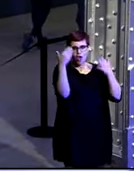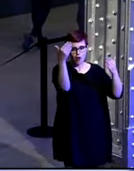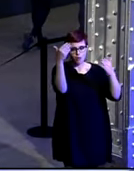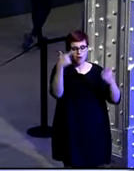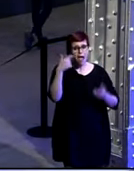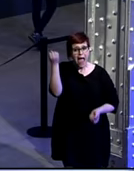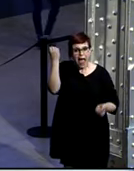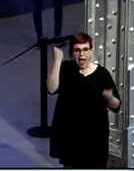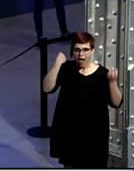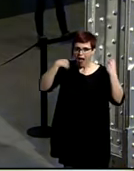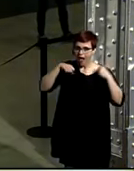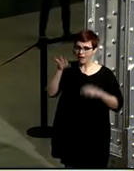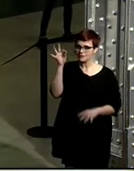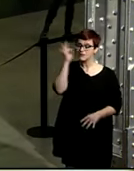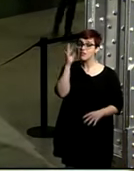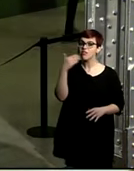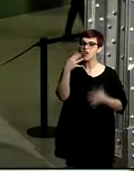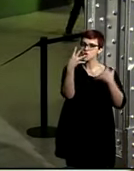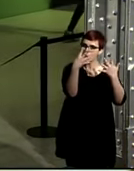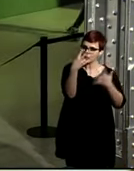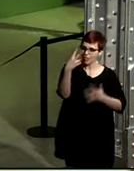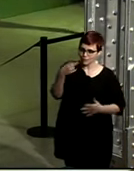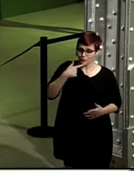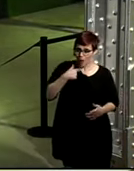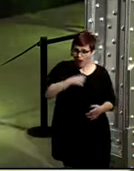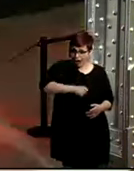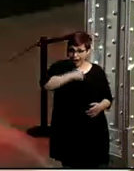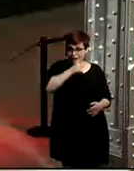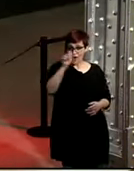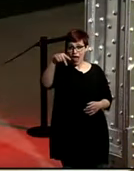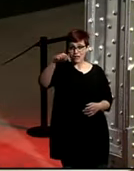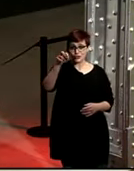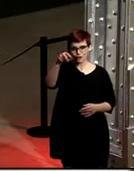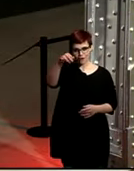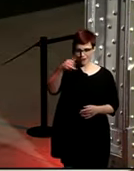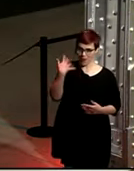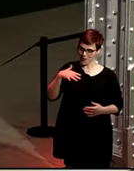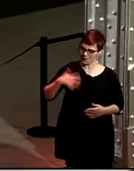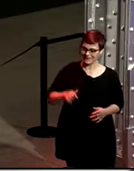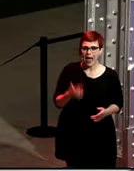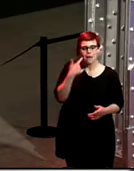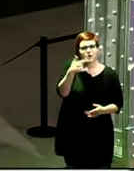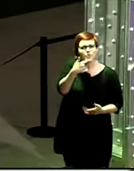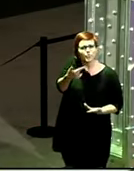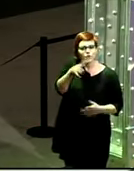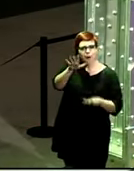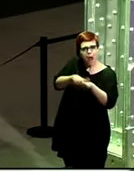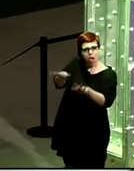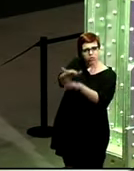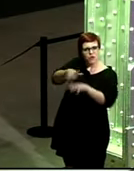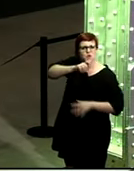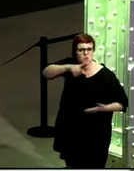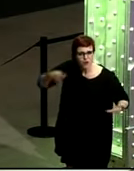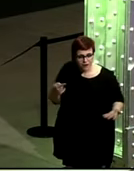esa actriz de 92 años, qué tono cómico tiene tu abuela Antonia. Sí. ¿Cómo fue ficharla? ¿Qué le dijiste, abuela? Ven. Bueno,